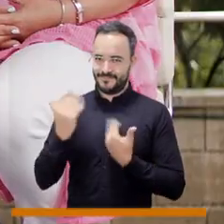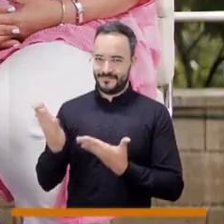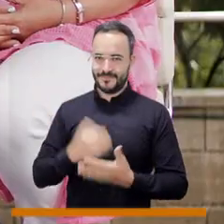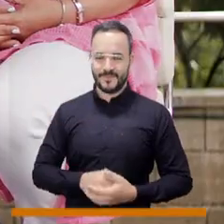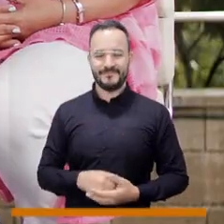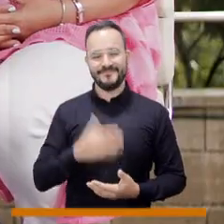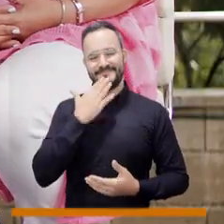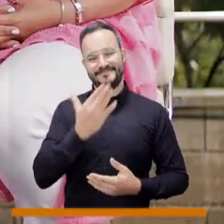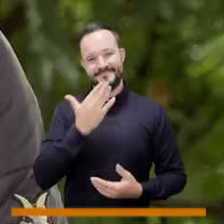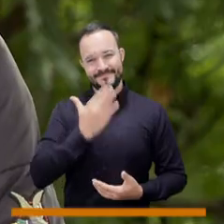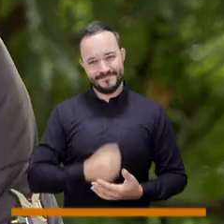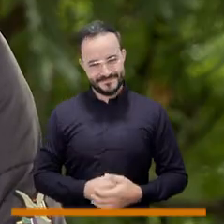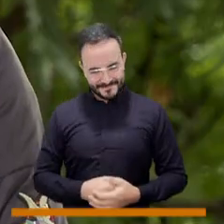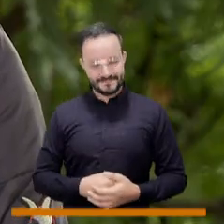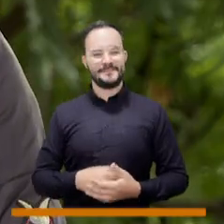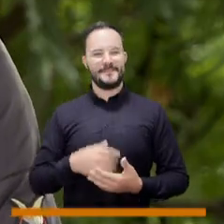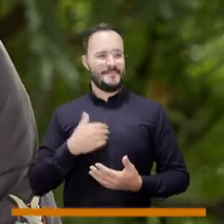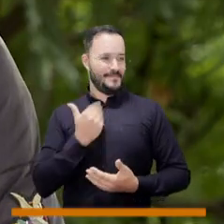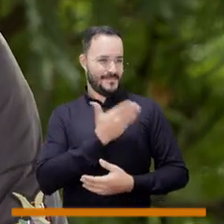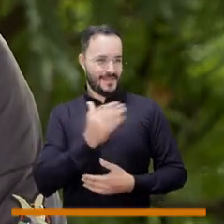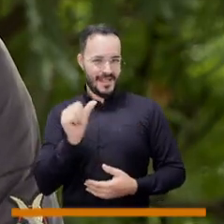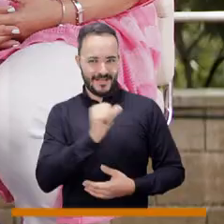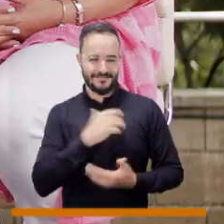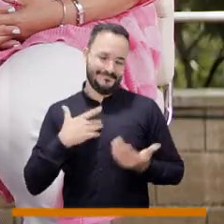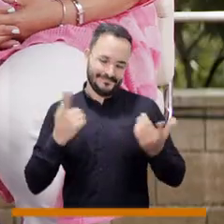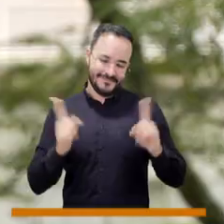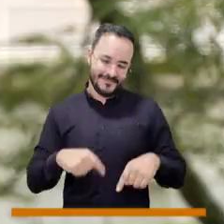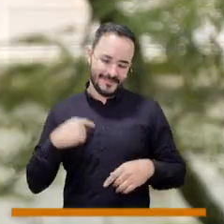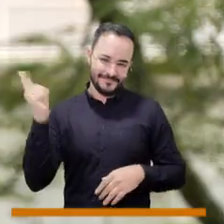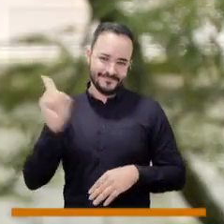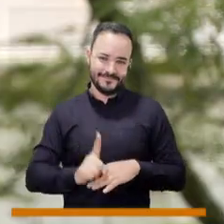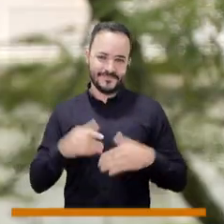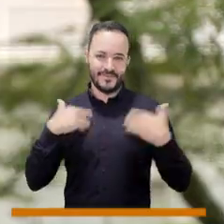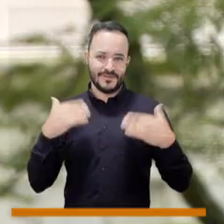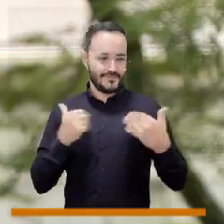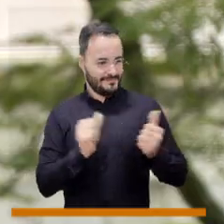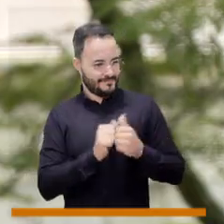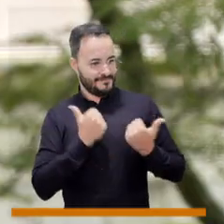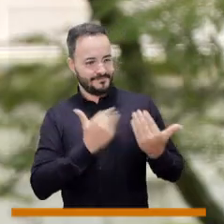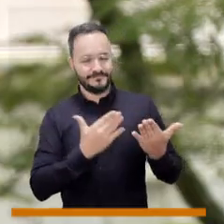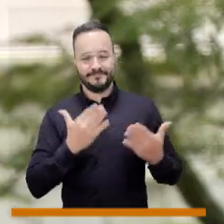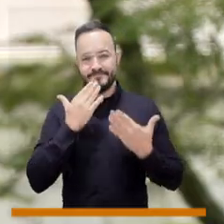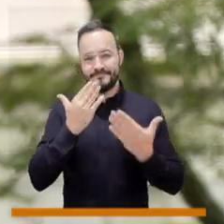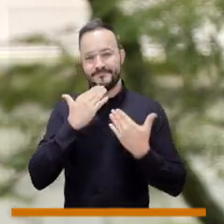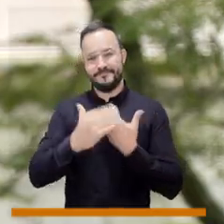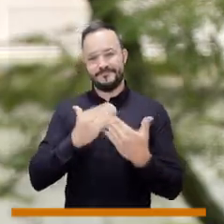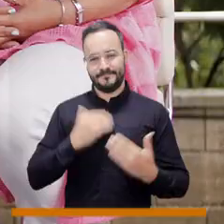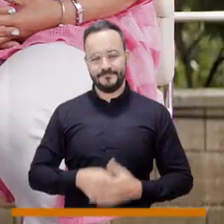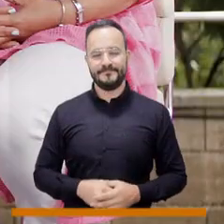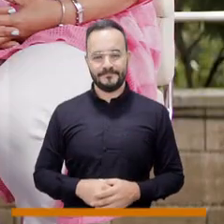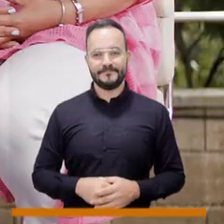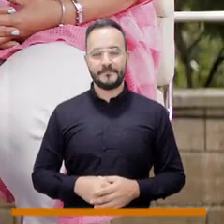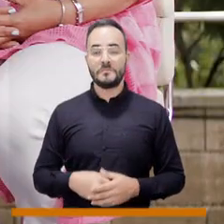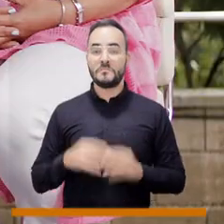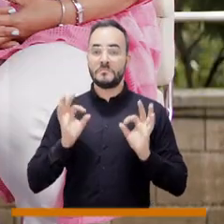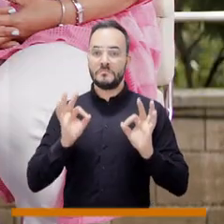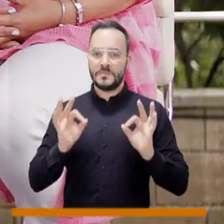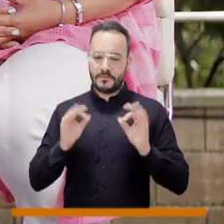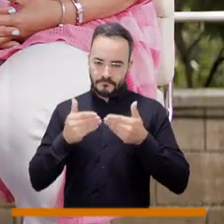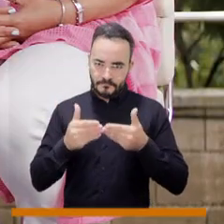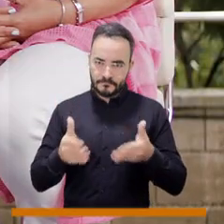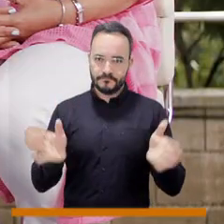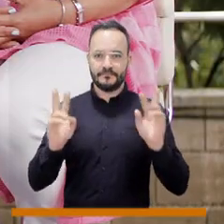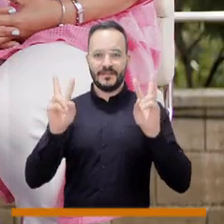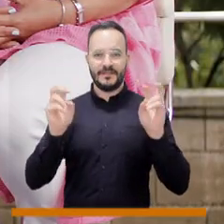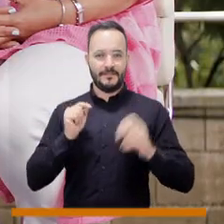saludo muy especial y un honor para mí estar aquí al lado de la doctora Leticia y a tu lado. Bueno, entonces empecemos justamente por ahí porque todo está